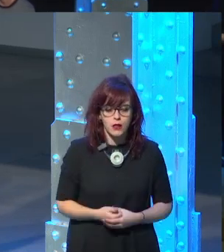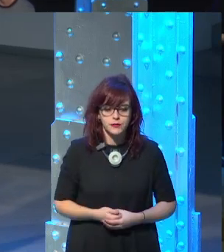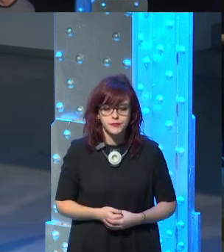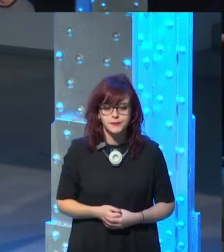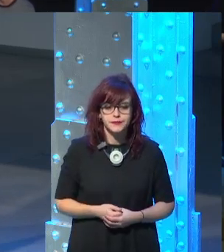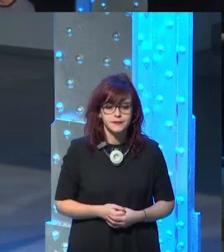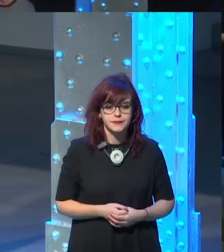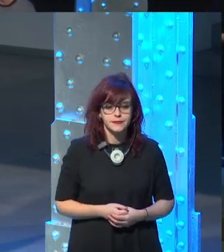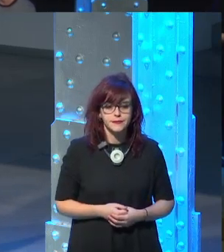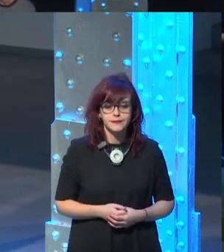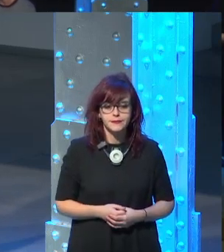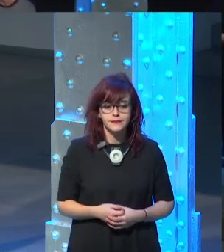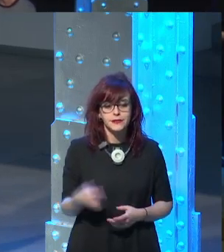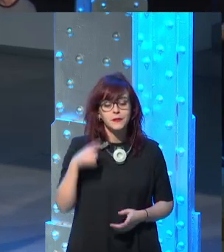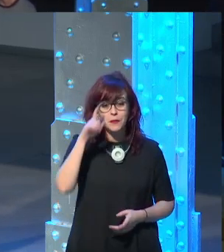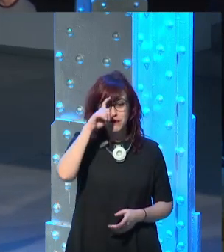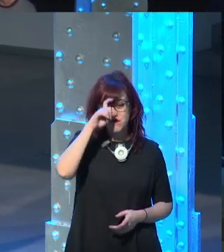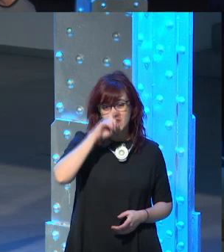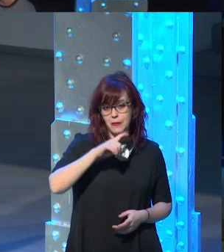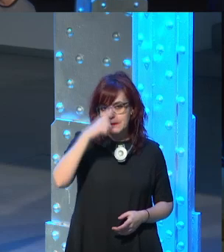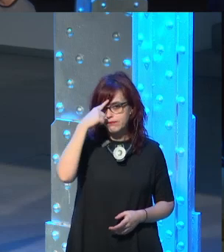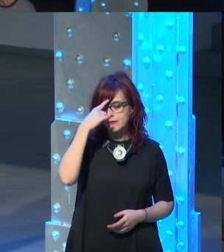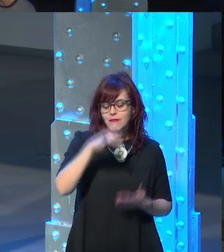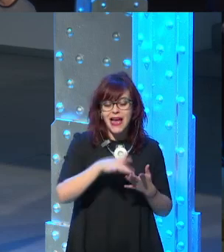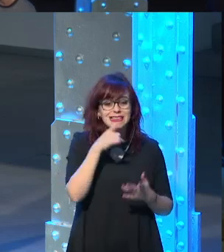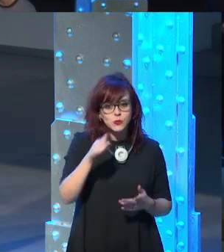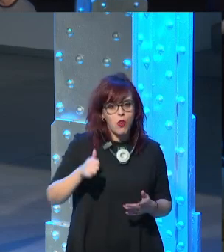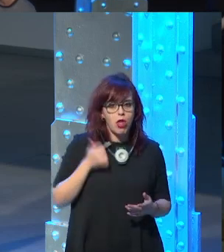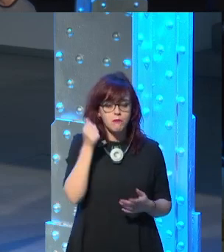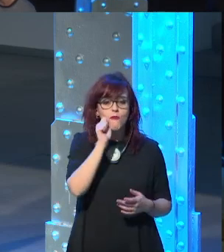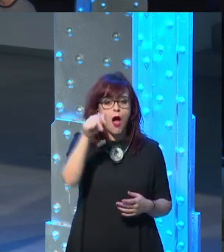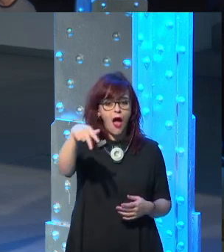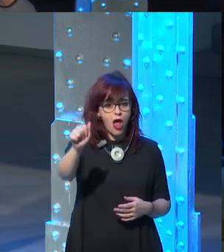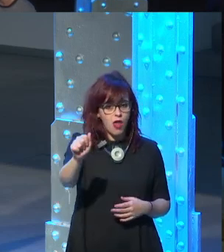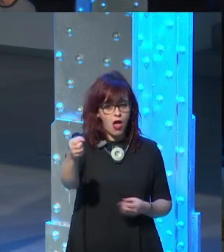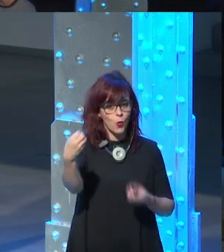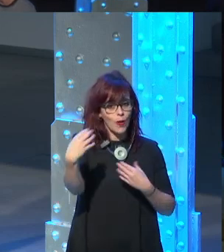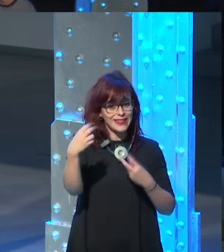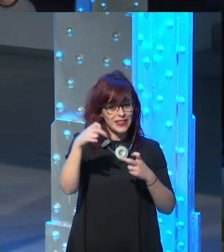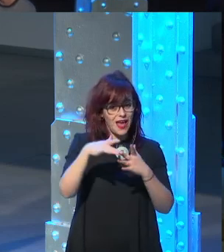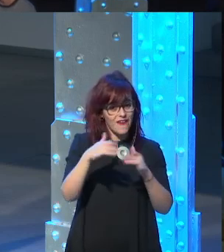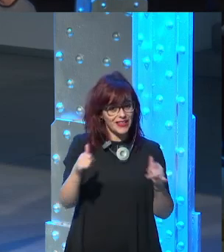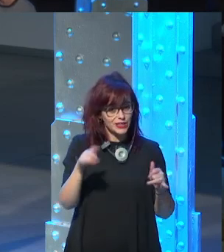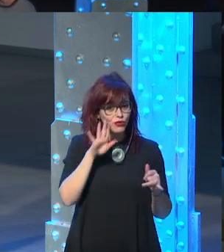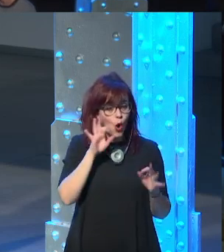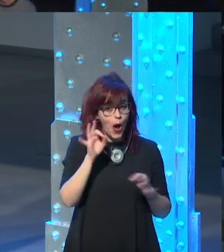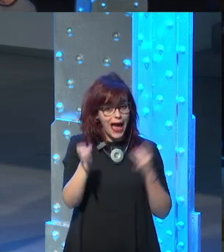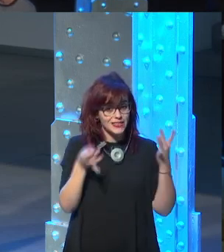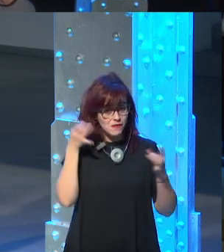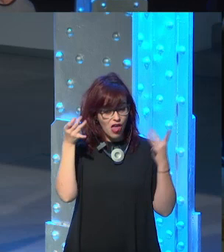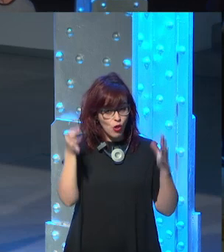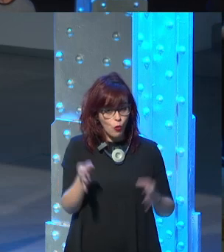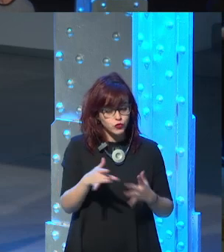Pues creo que fue una casualidad, porque cuando Ana me comentó el evento, la actividad